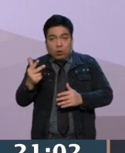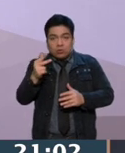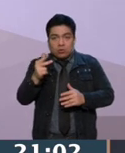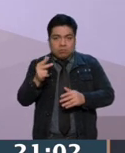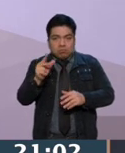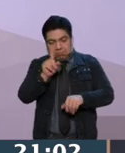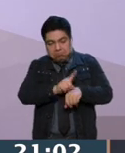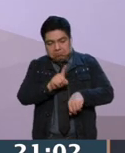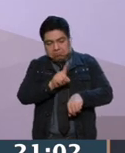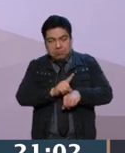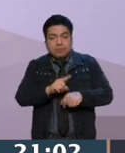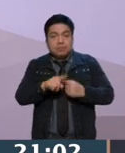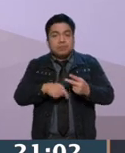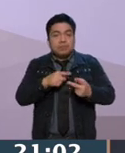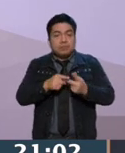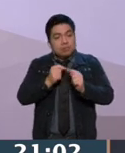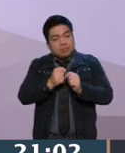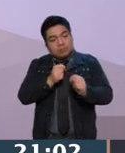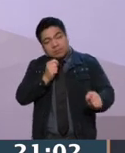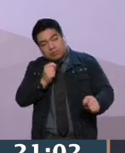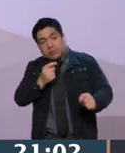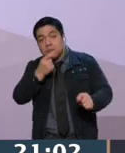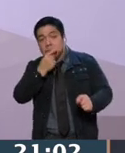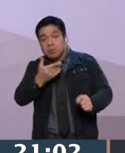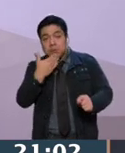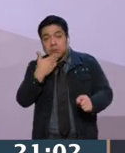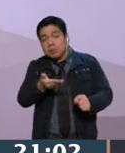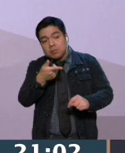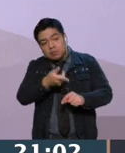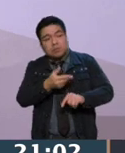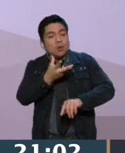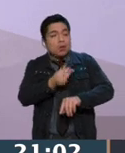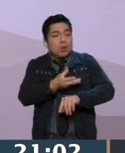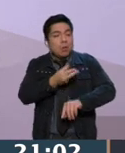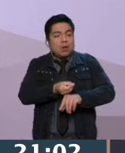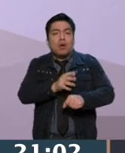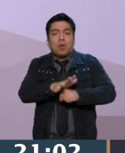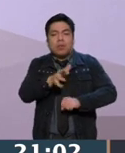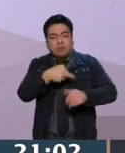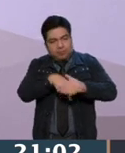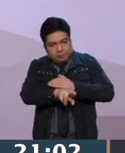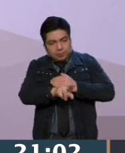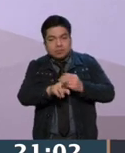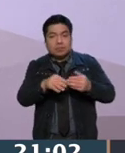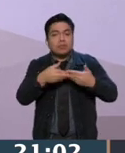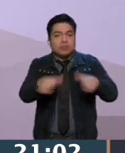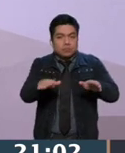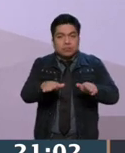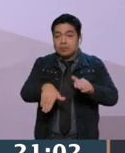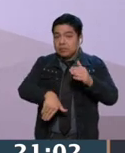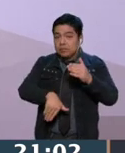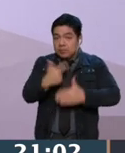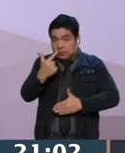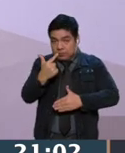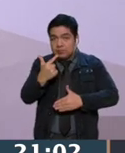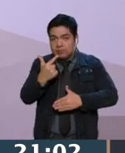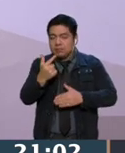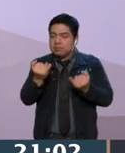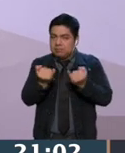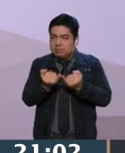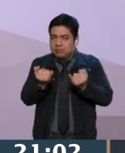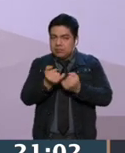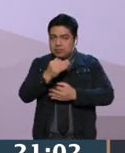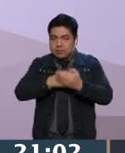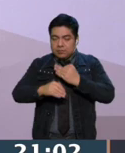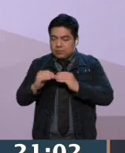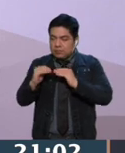2024. En materia de movilidad, acentuó las acciones realizadas en cuanto al mantenimiento del metro, por ejemplo, la apertura total de la línea 12 y las obras de